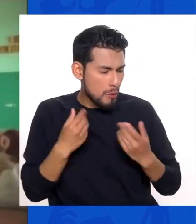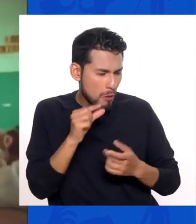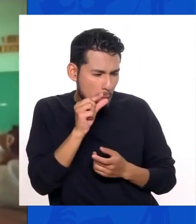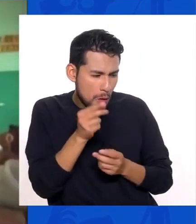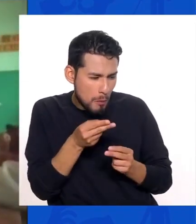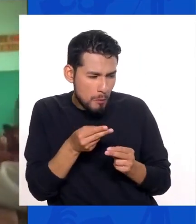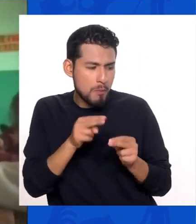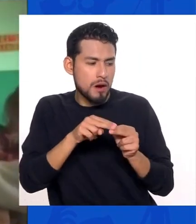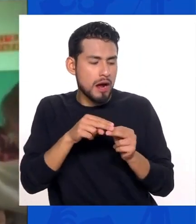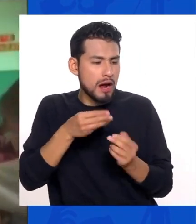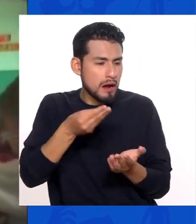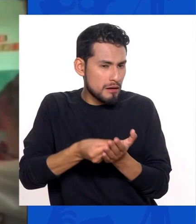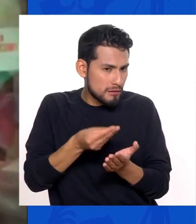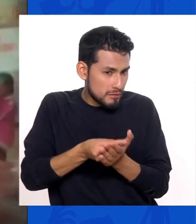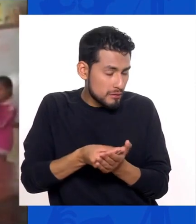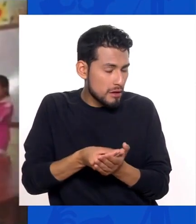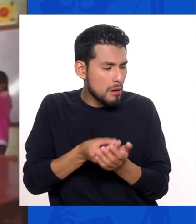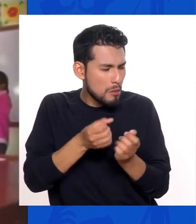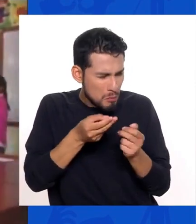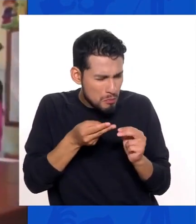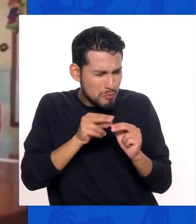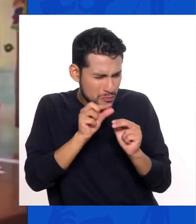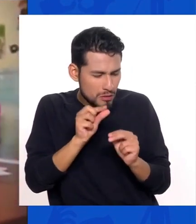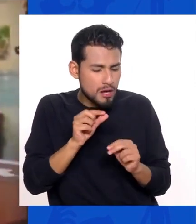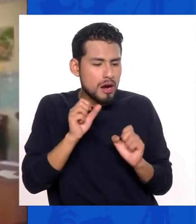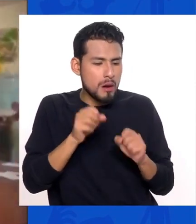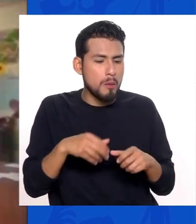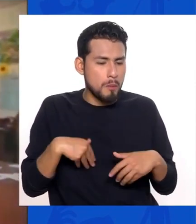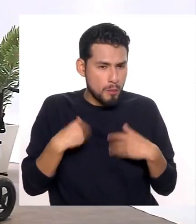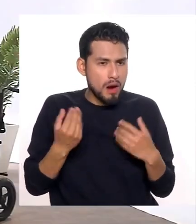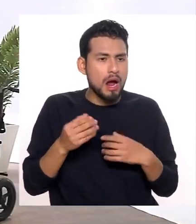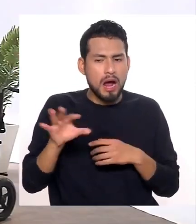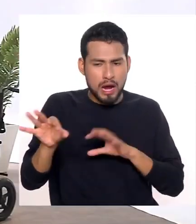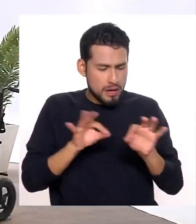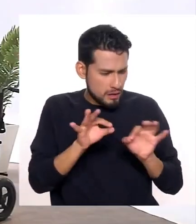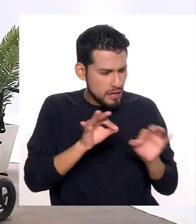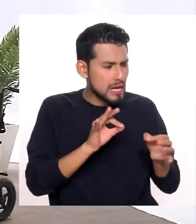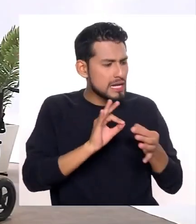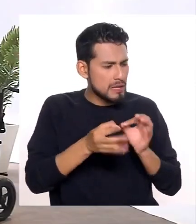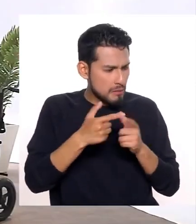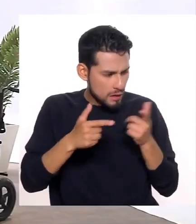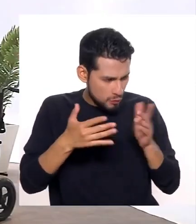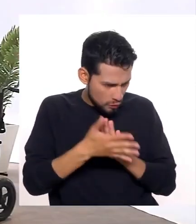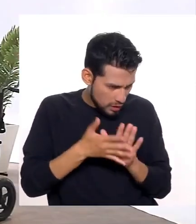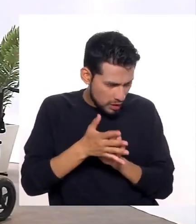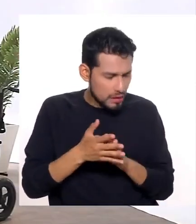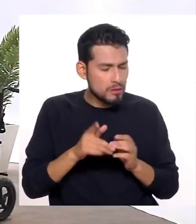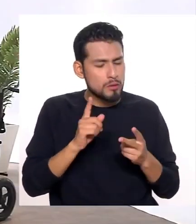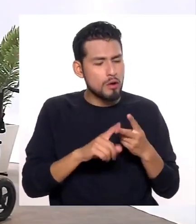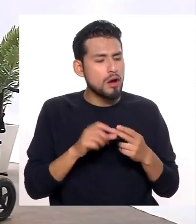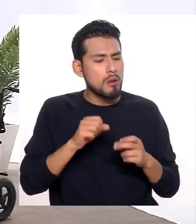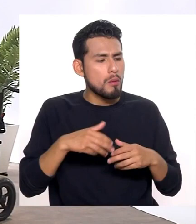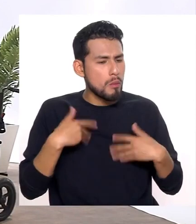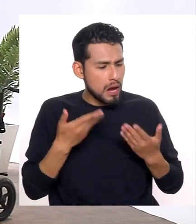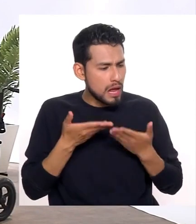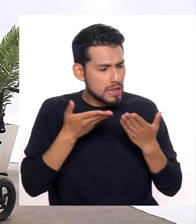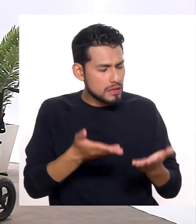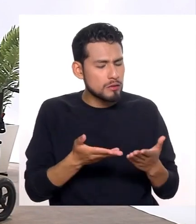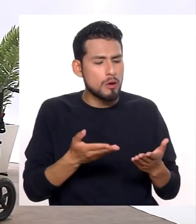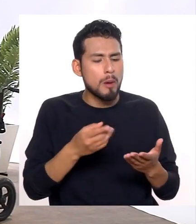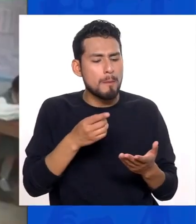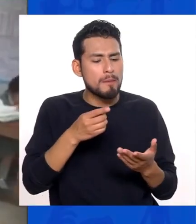un poquitín más elevadito para que se consideren a los intérpretes en lengua de señas, para que se